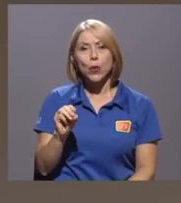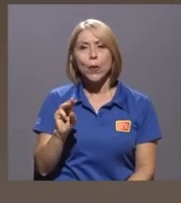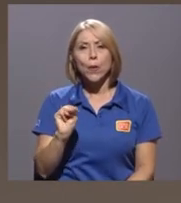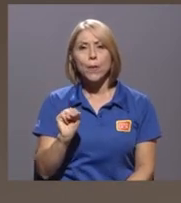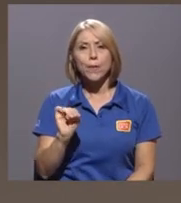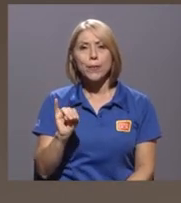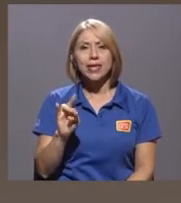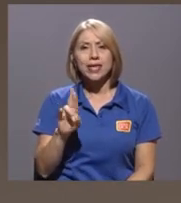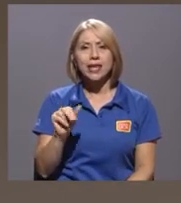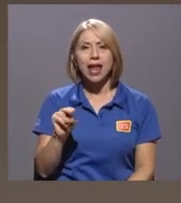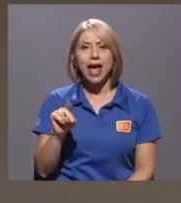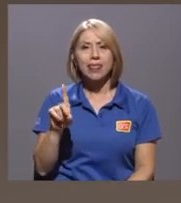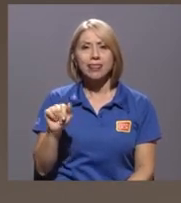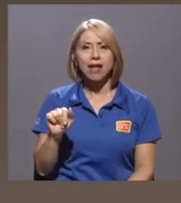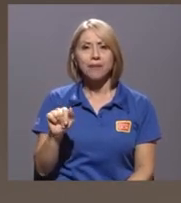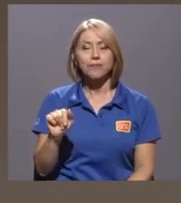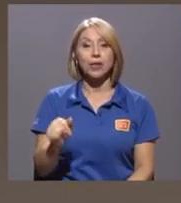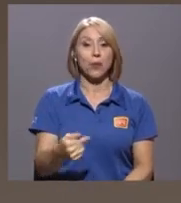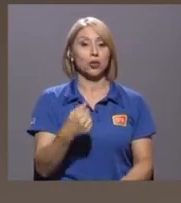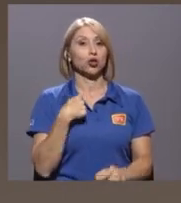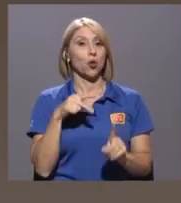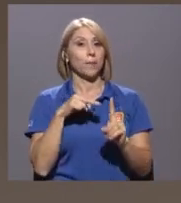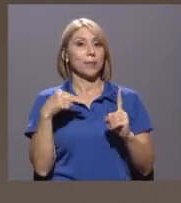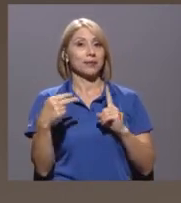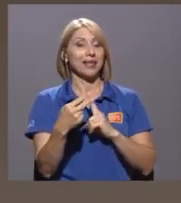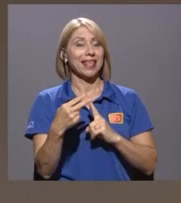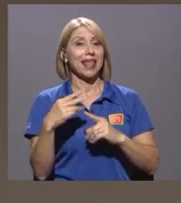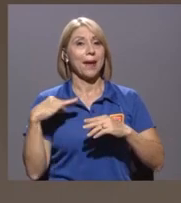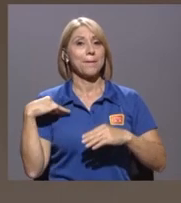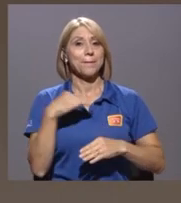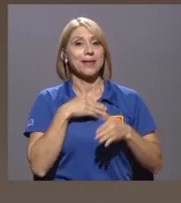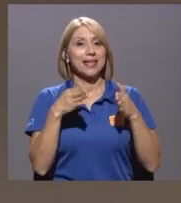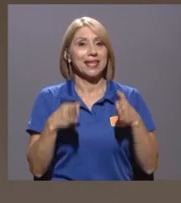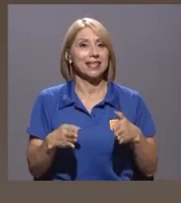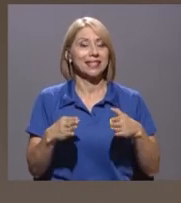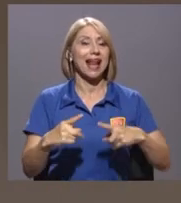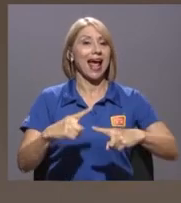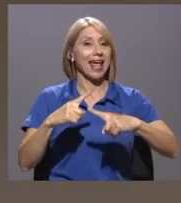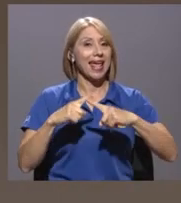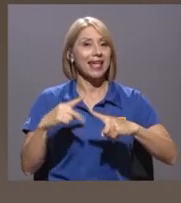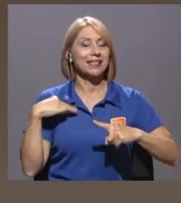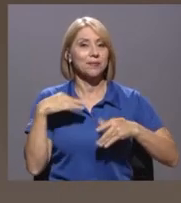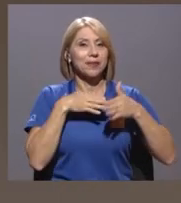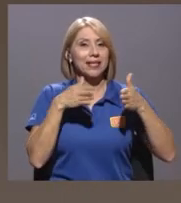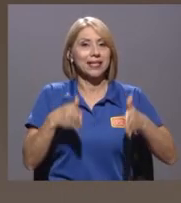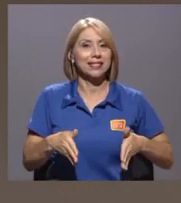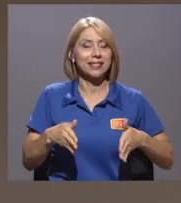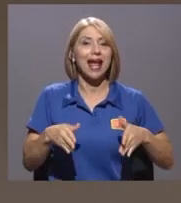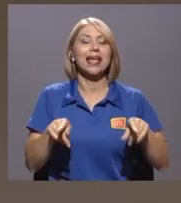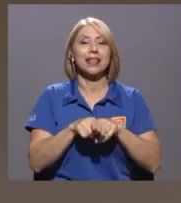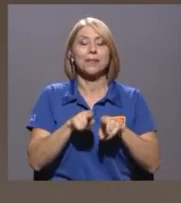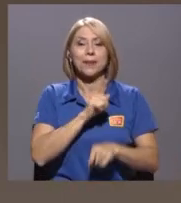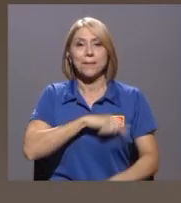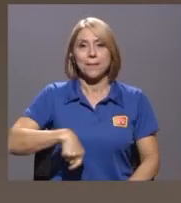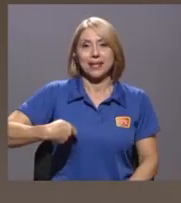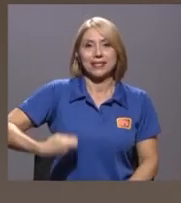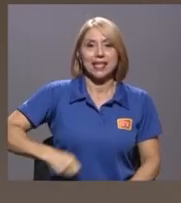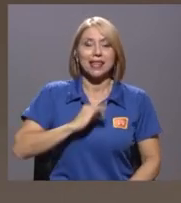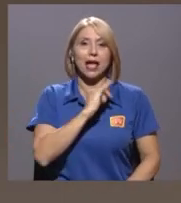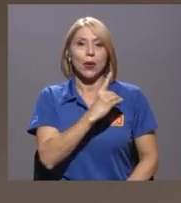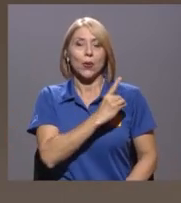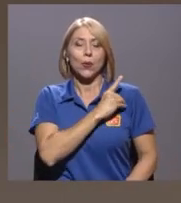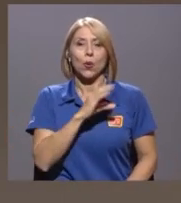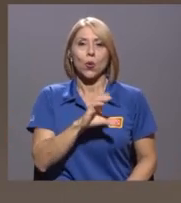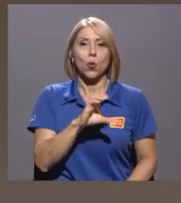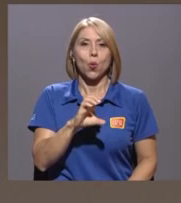de ministra ex ministro y presidente ejecutiva de la caja creo que uno de los legados más